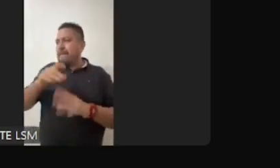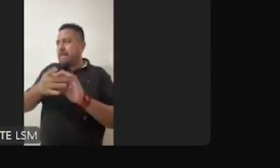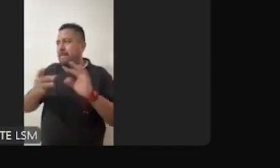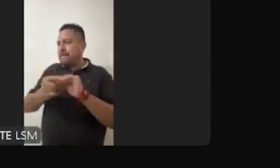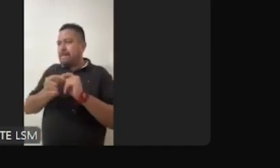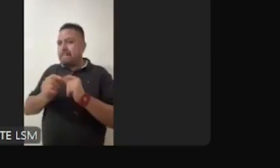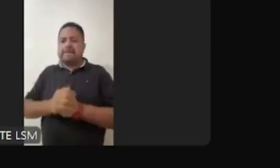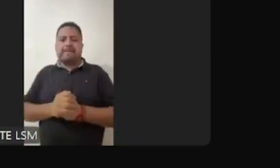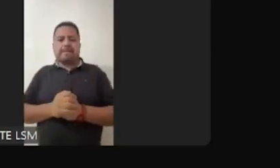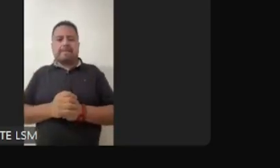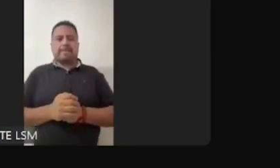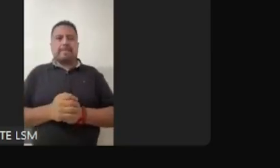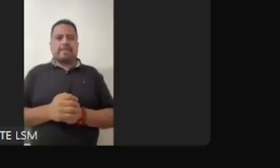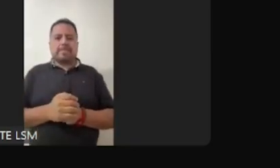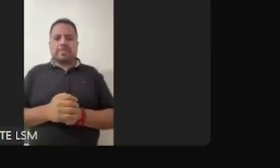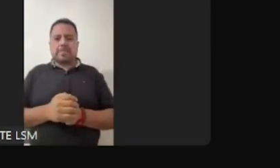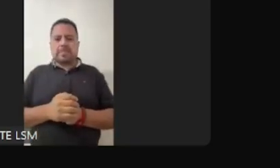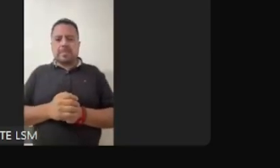ciudadanas